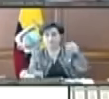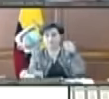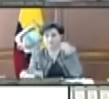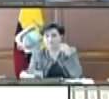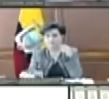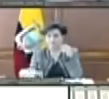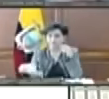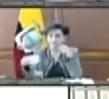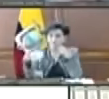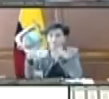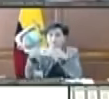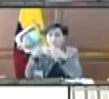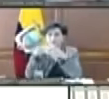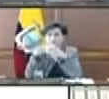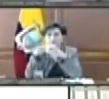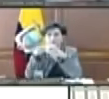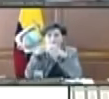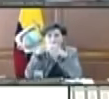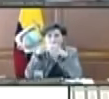ya caduco